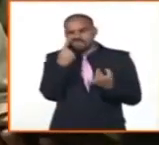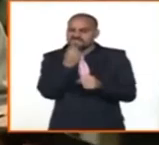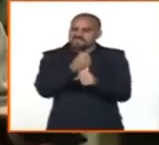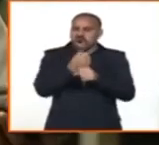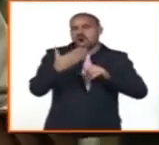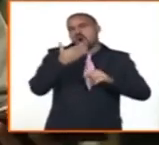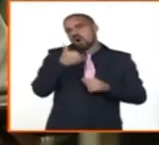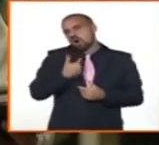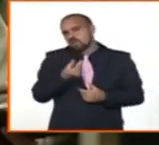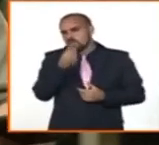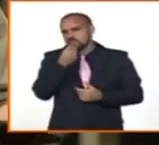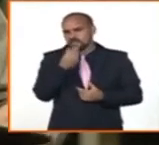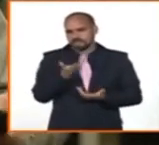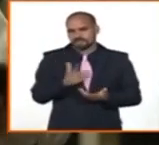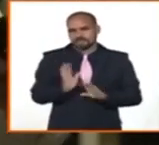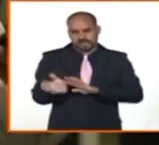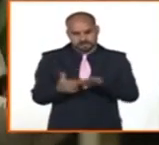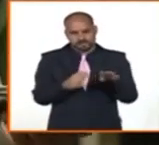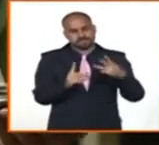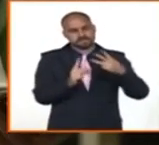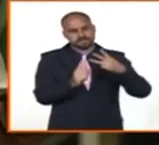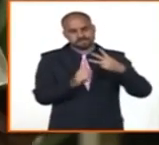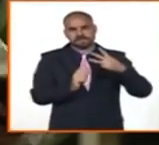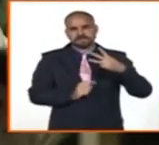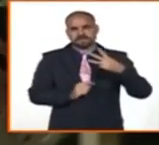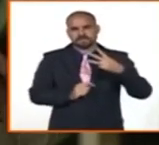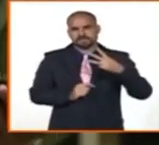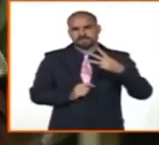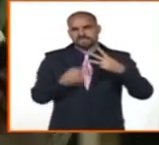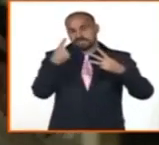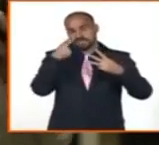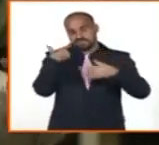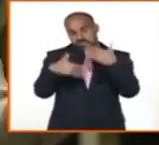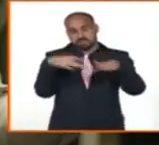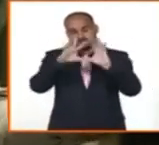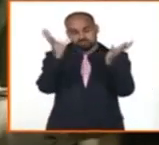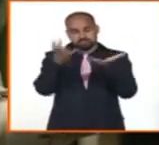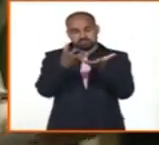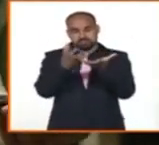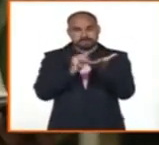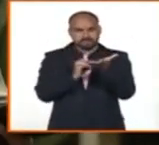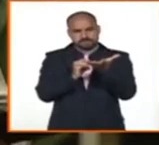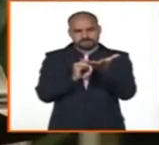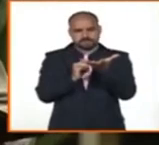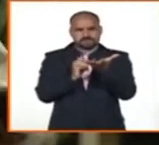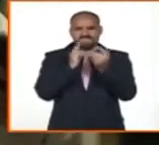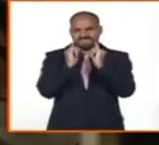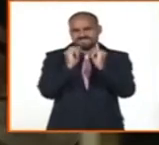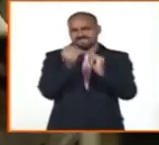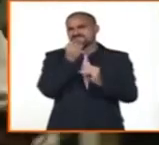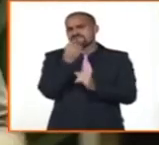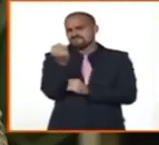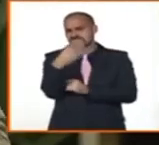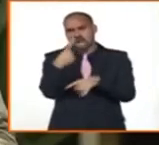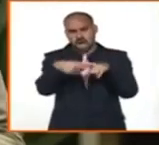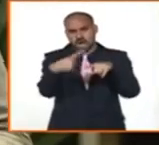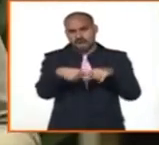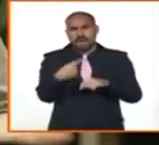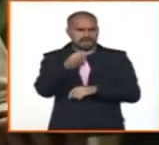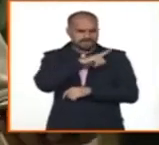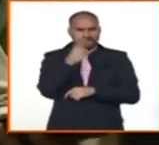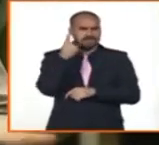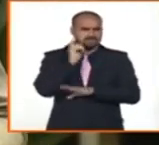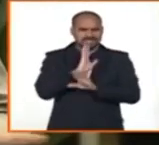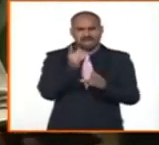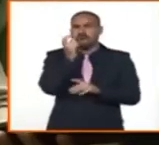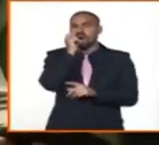En tercer lugar, digamos, el escenario global y la cuestión mediática es un poco lo que venimos a hablar acá. Ayer lo escuchábamos al compañero Polanco,